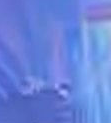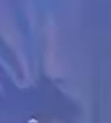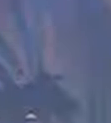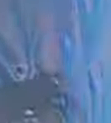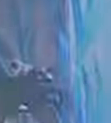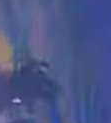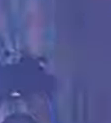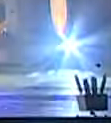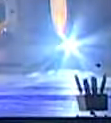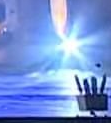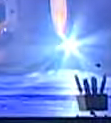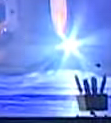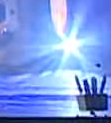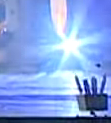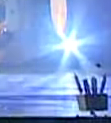Let me tell you